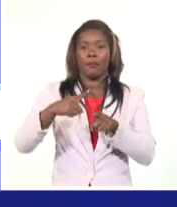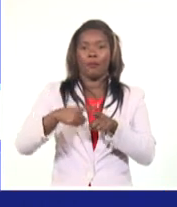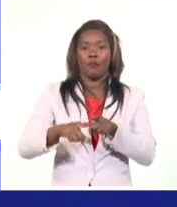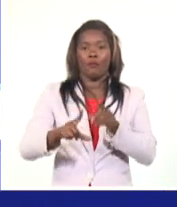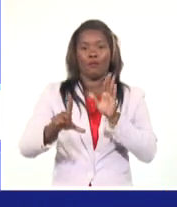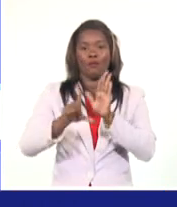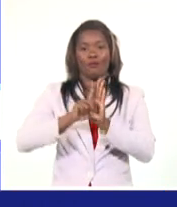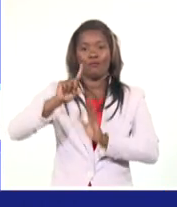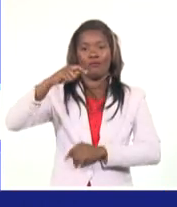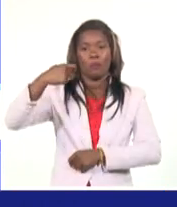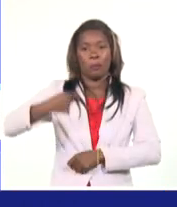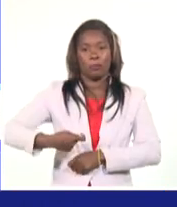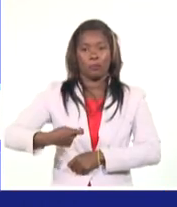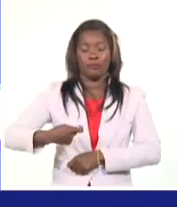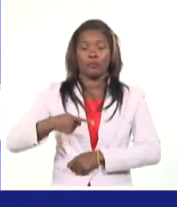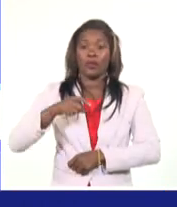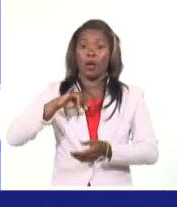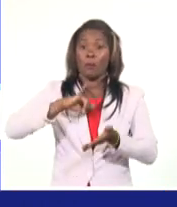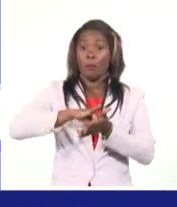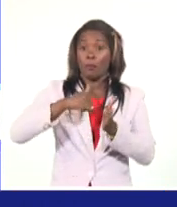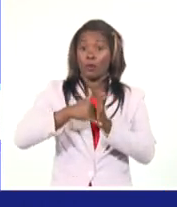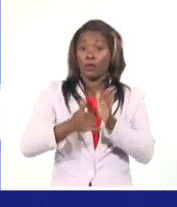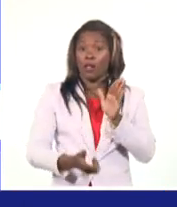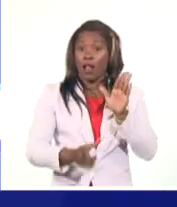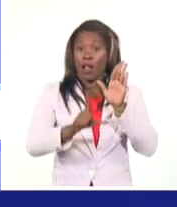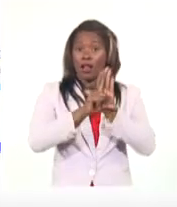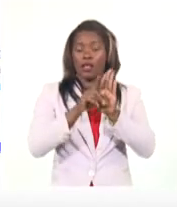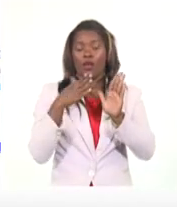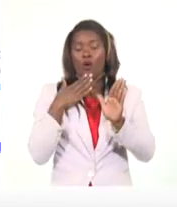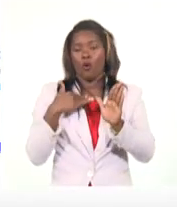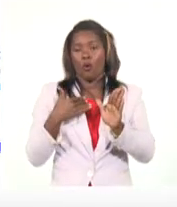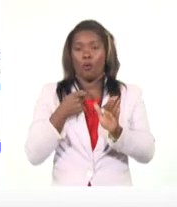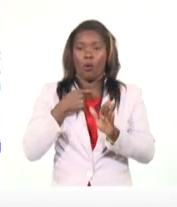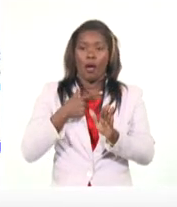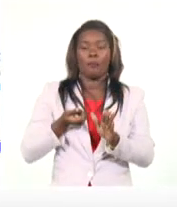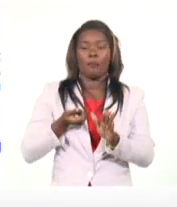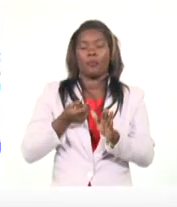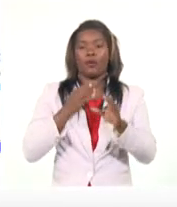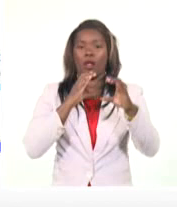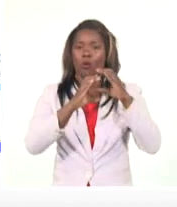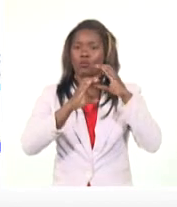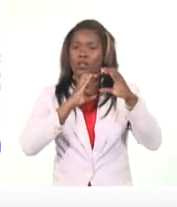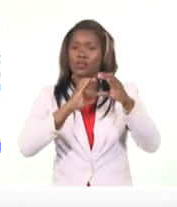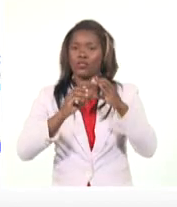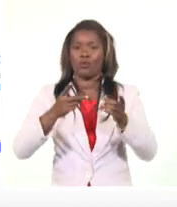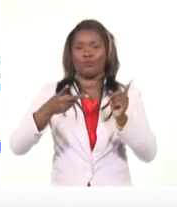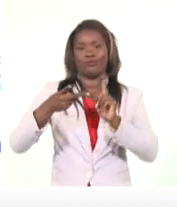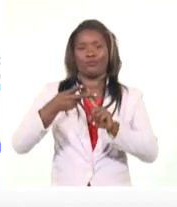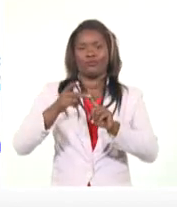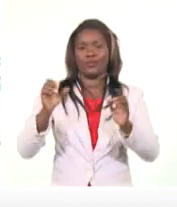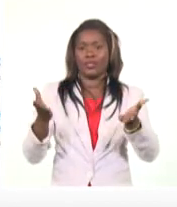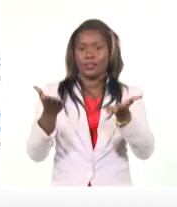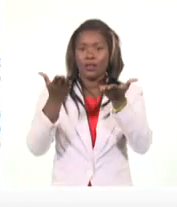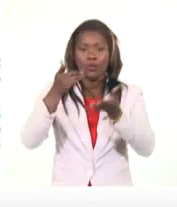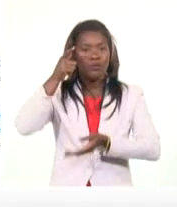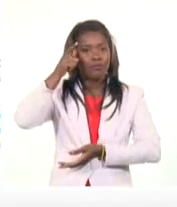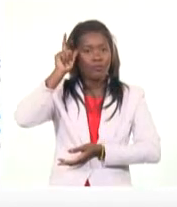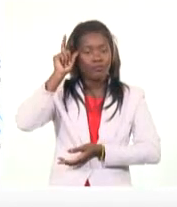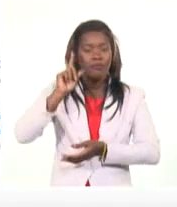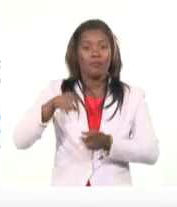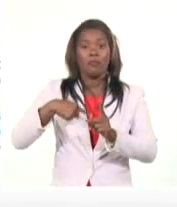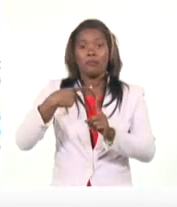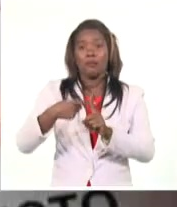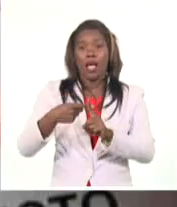puso a disposición los proyectos de leyes de comunicación social, de fomento y desarrollo de la ganadería y de la expropiación